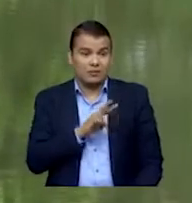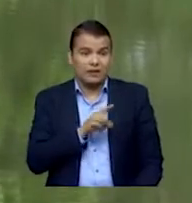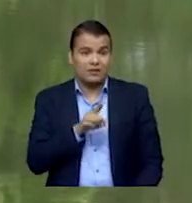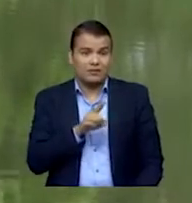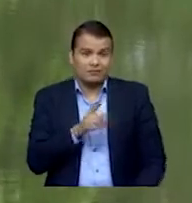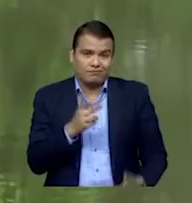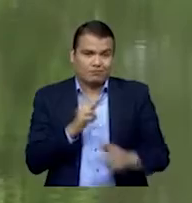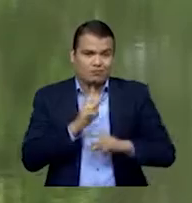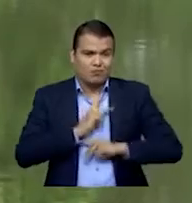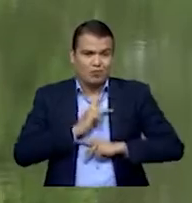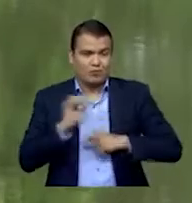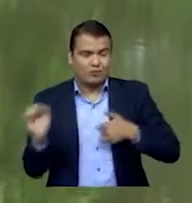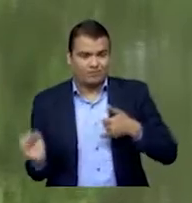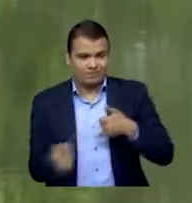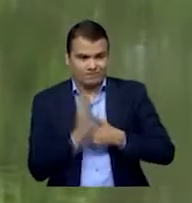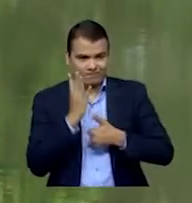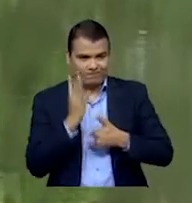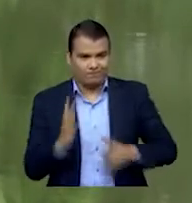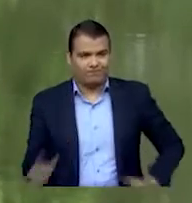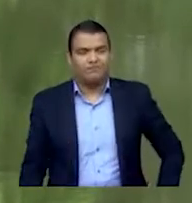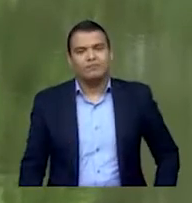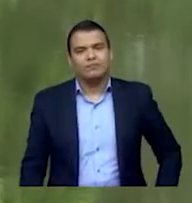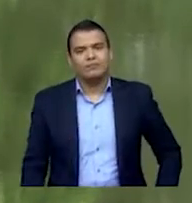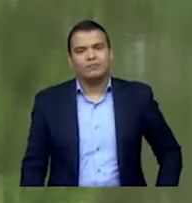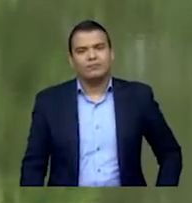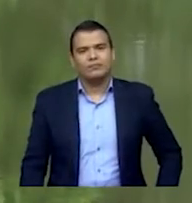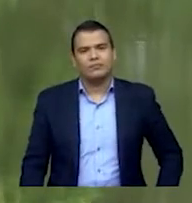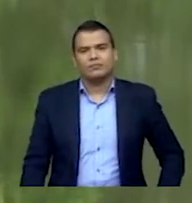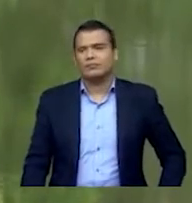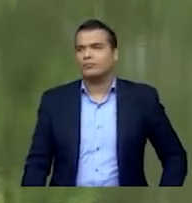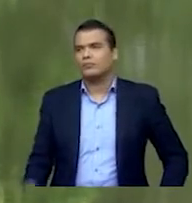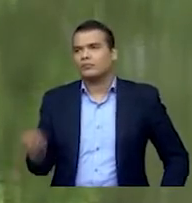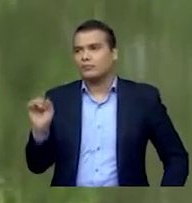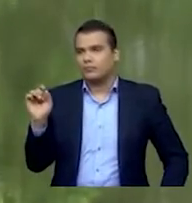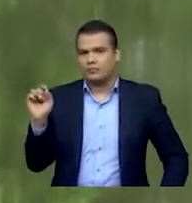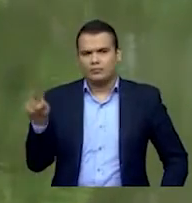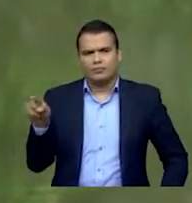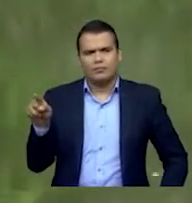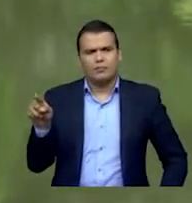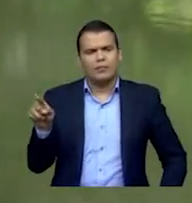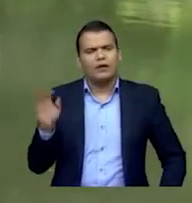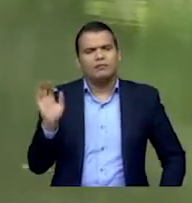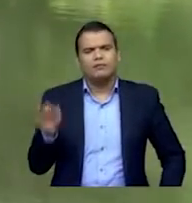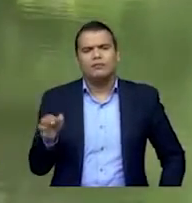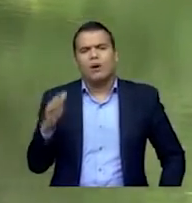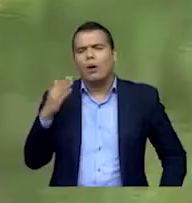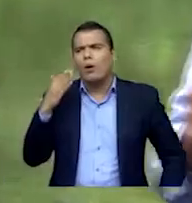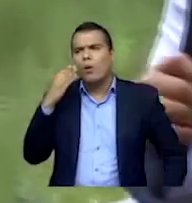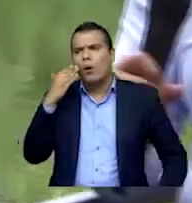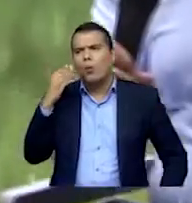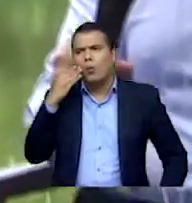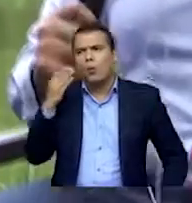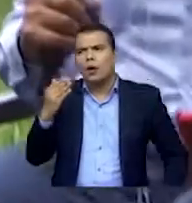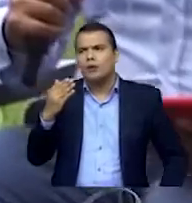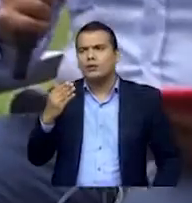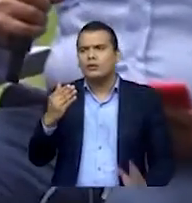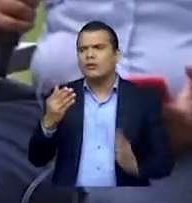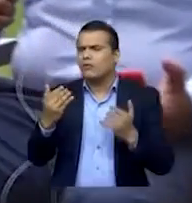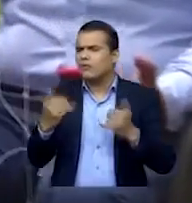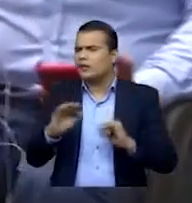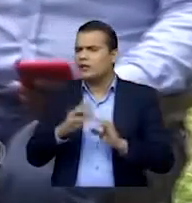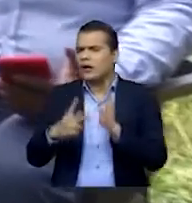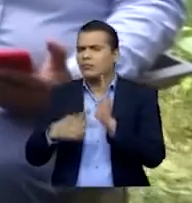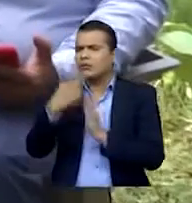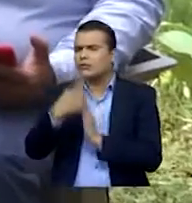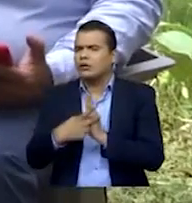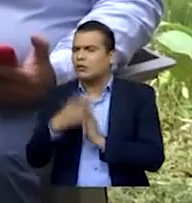región más prestigiosa que la universidad del valle director cuando se piensa culminar este estudio cuando